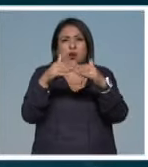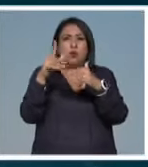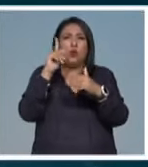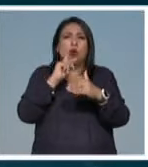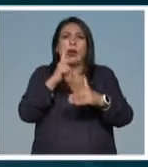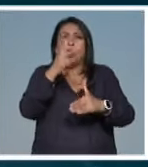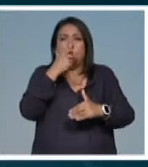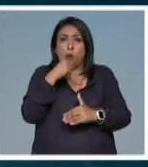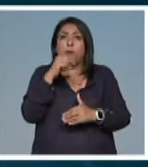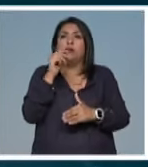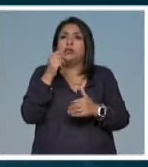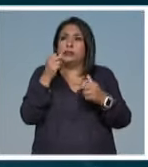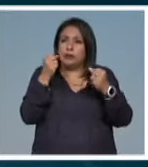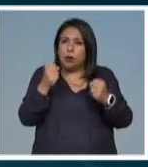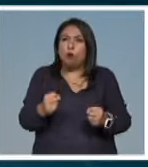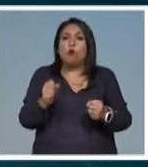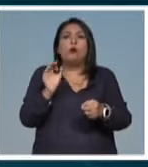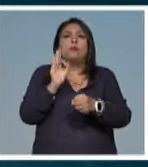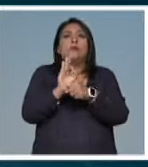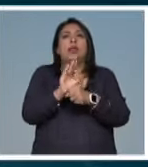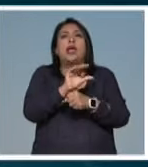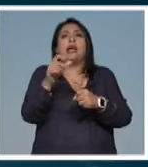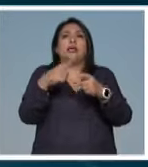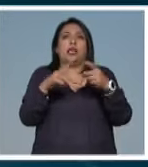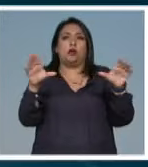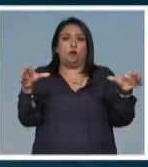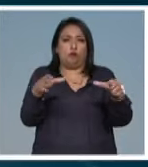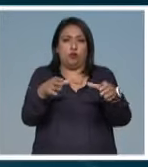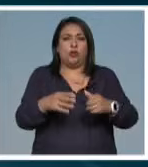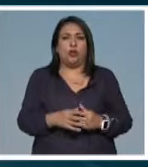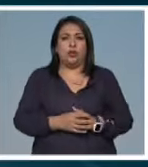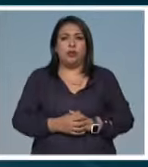género y que se garantice la seguridad en las comunidades.